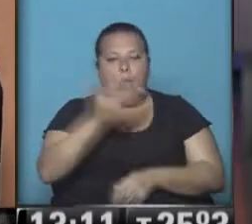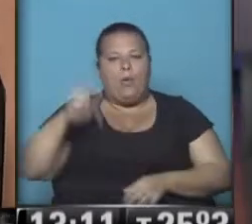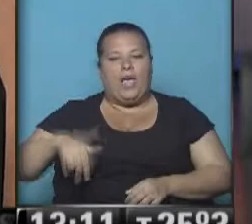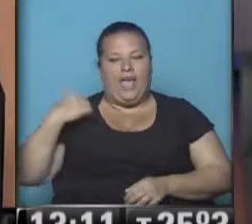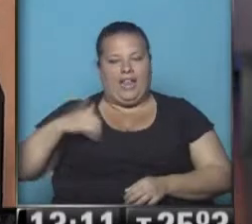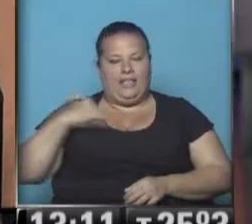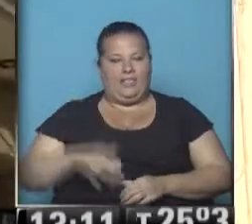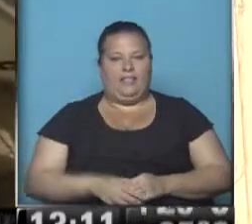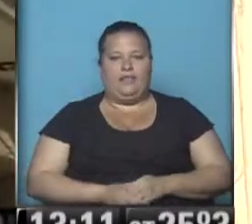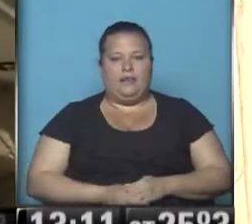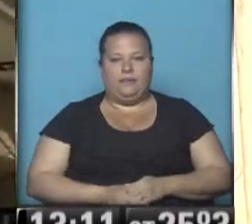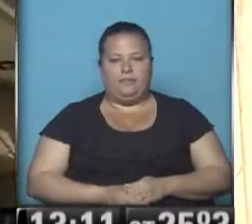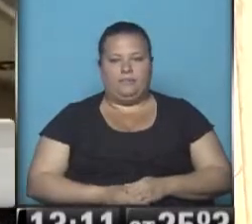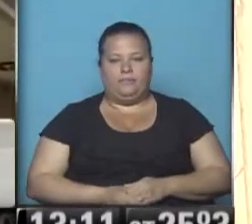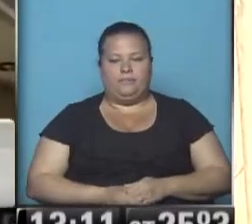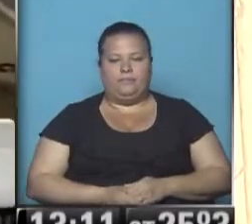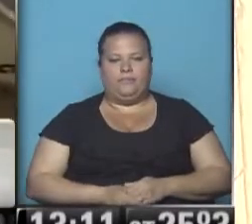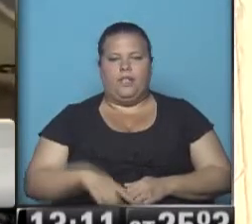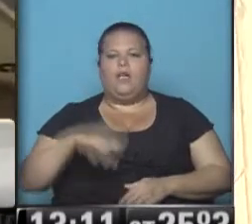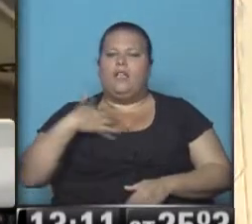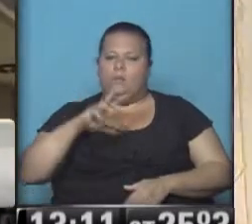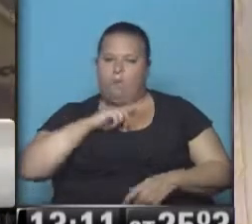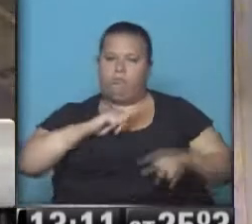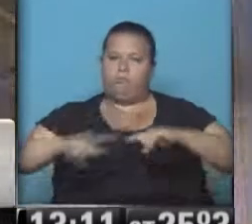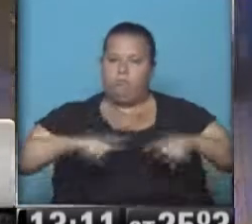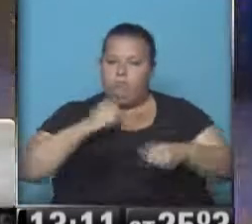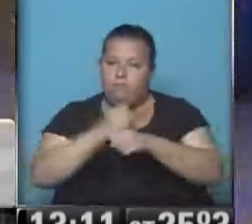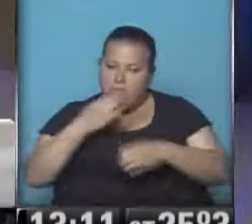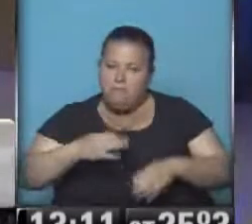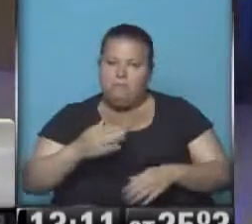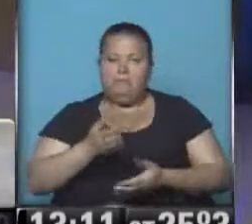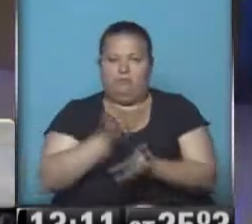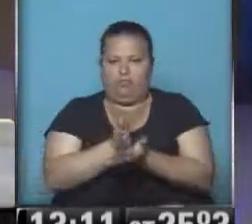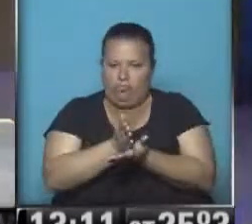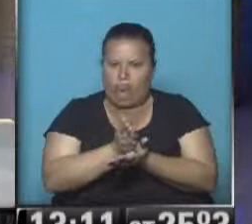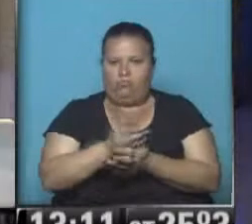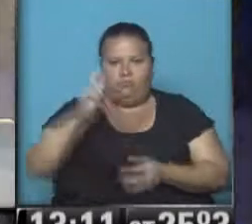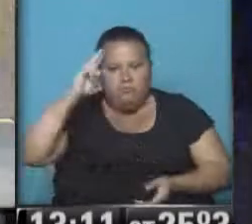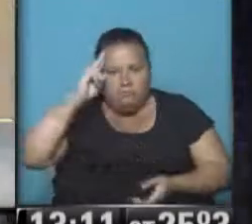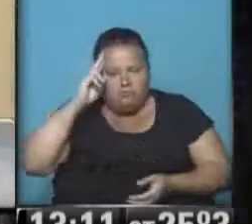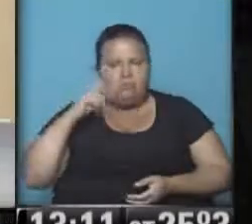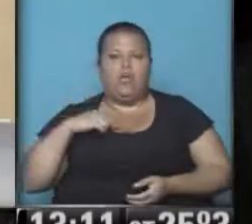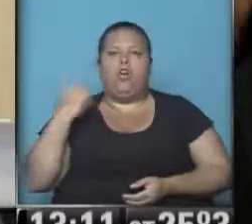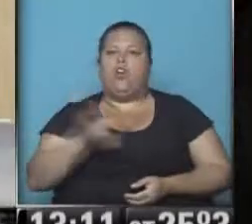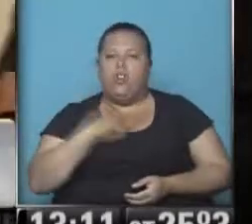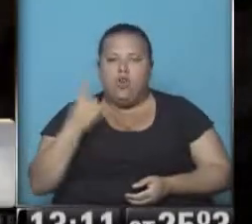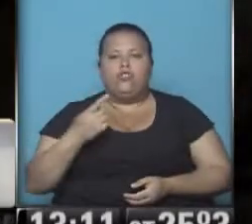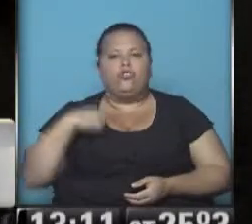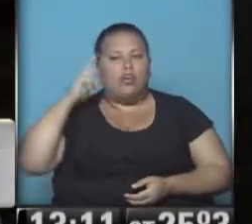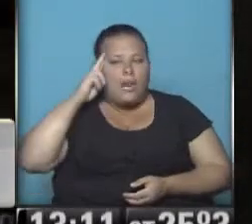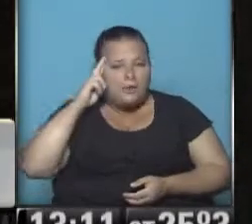país. Una gran dirigente, una mujer derecha, honesta. Nosotros tenemos mucho